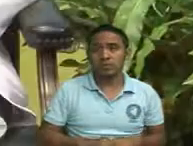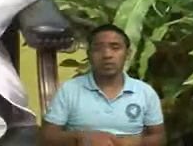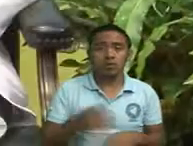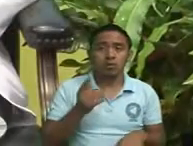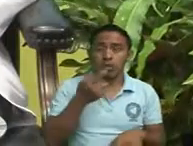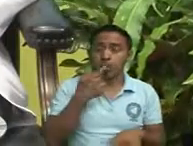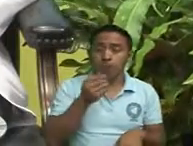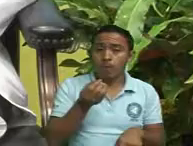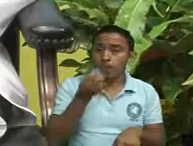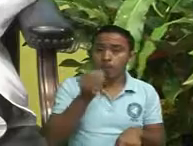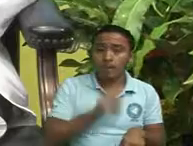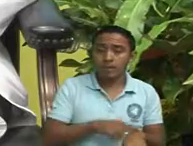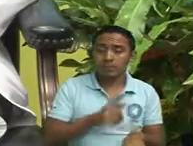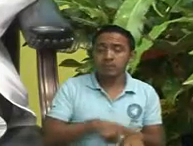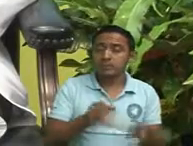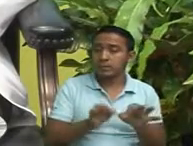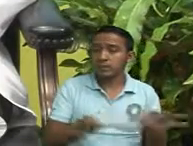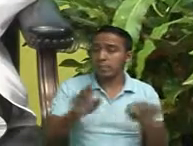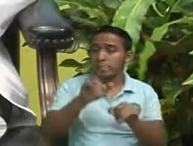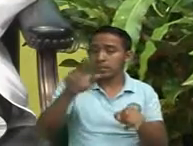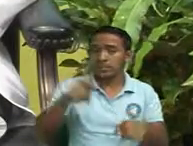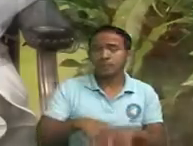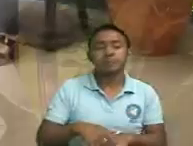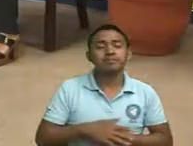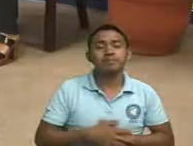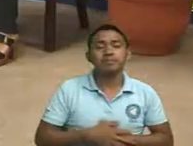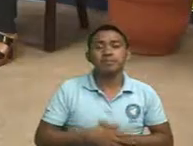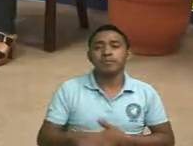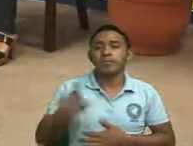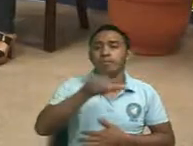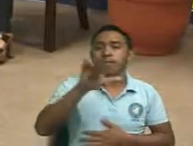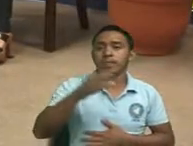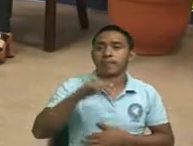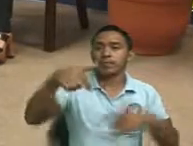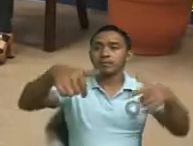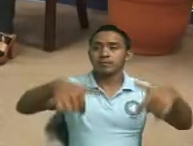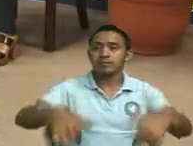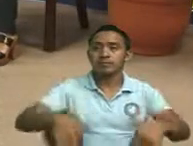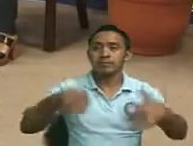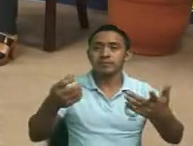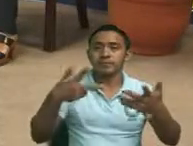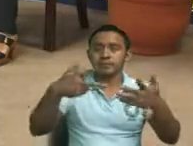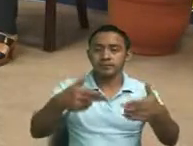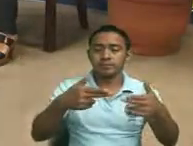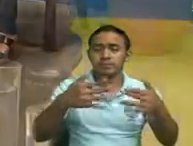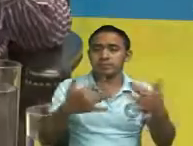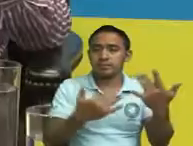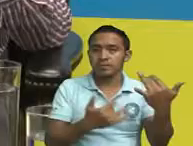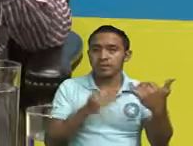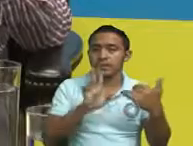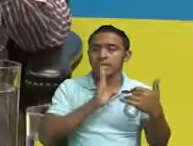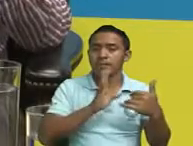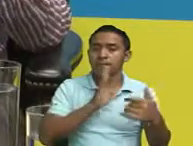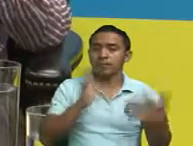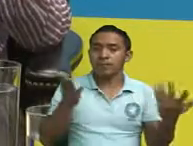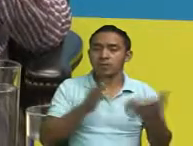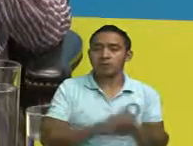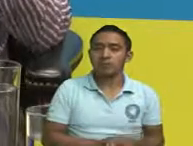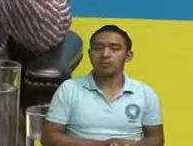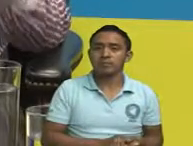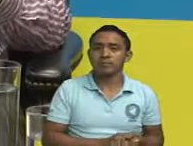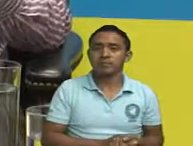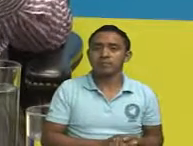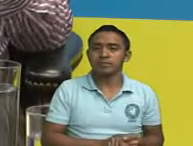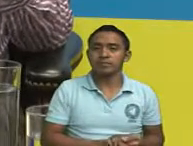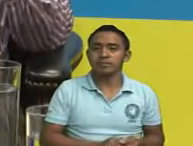hora exacta es muy importante también. Ok, doctor, licenciada, perdón, nos vamos a una pausa. Cuando regresemos ya vamos a estar hablando